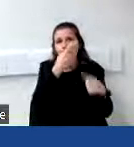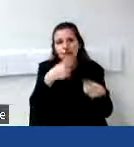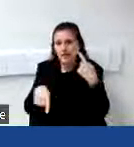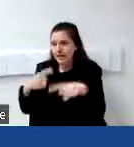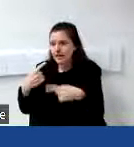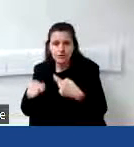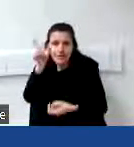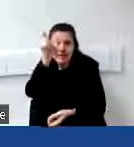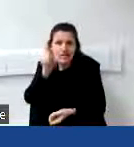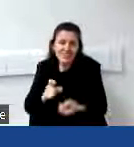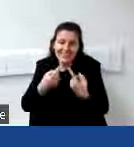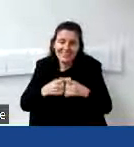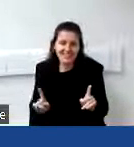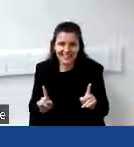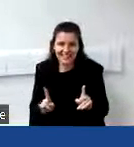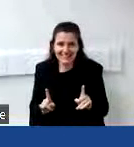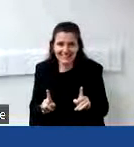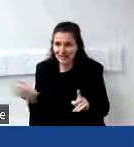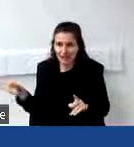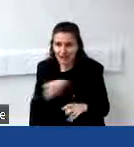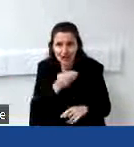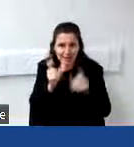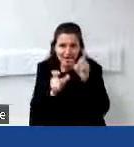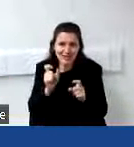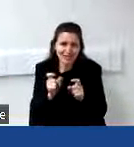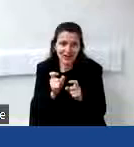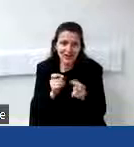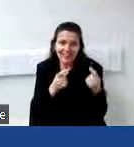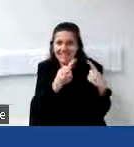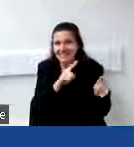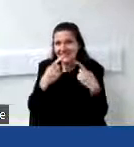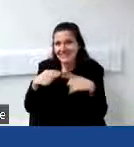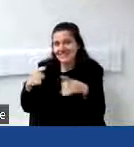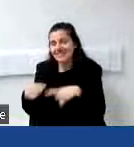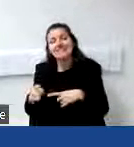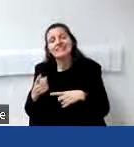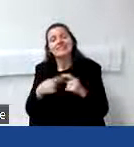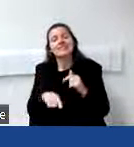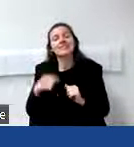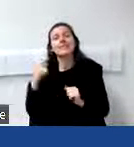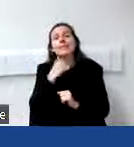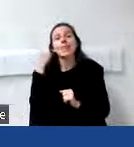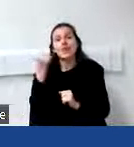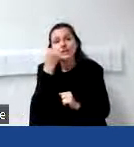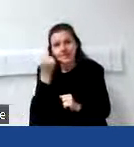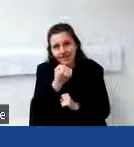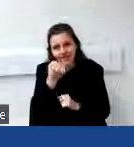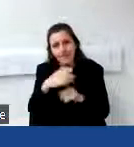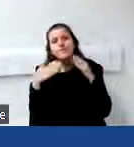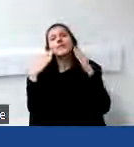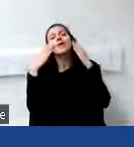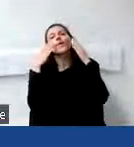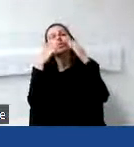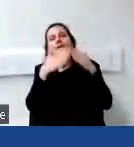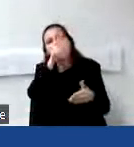porque simplemente todas las personas somos diferentes. Entonces, bueno, es ahí cuando se hace muy importante el hecho de preguntarle a la otra persona qué es lo